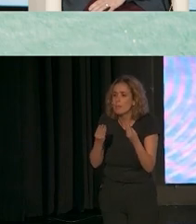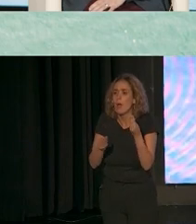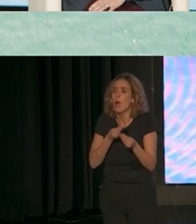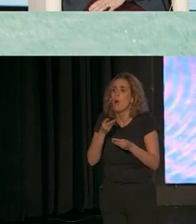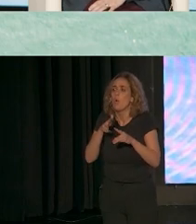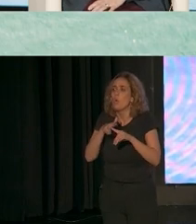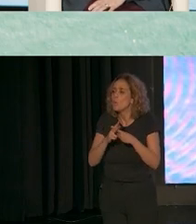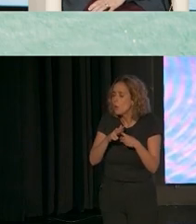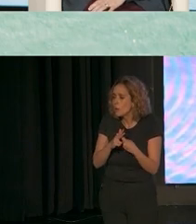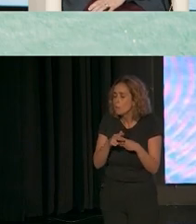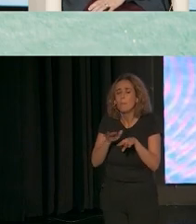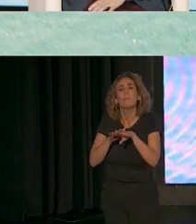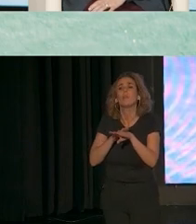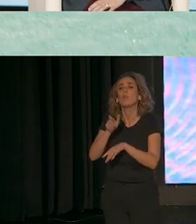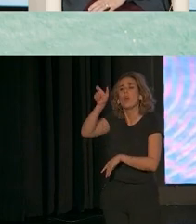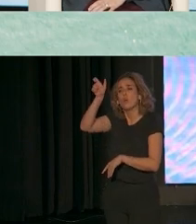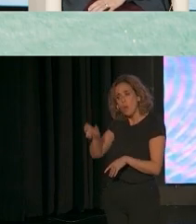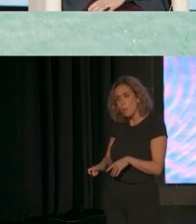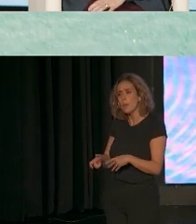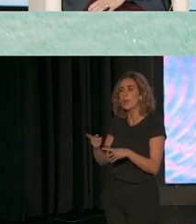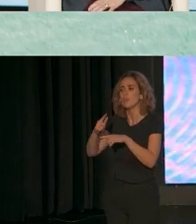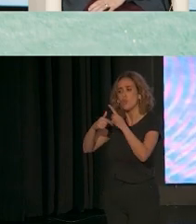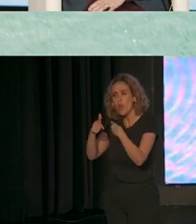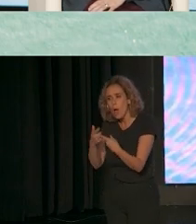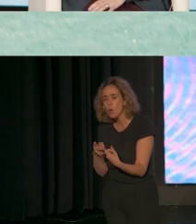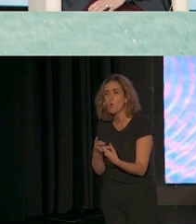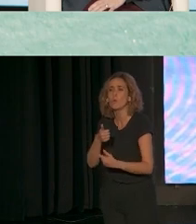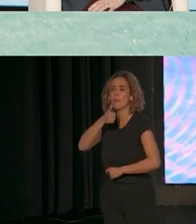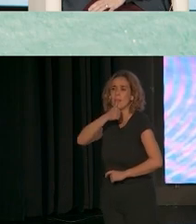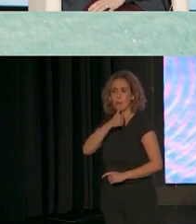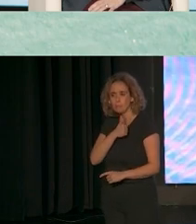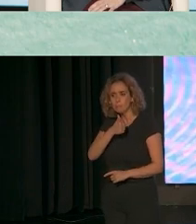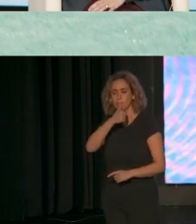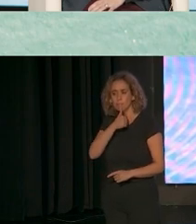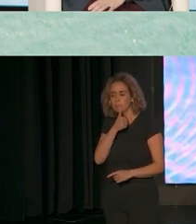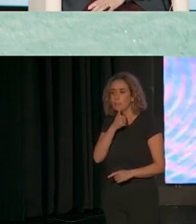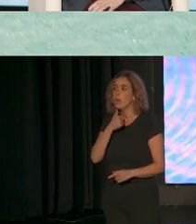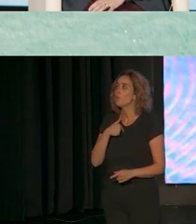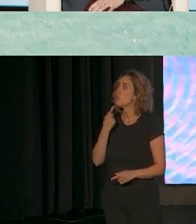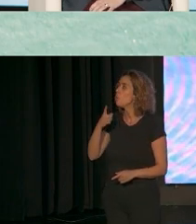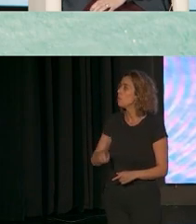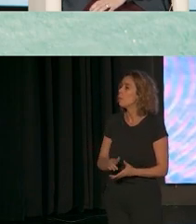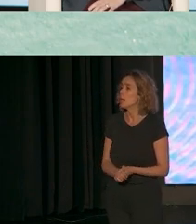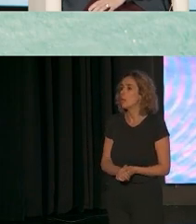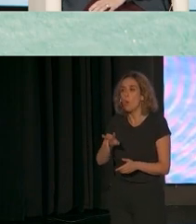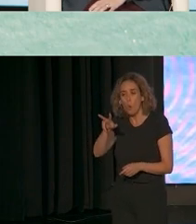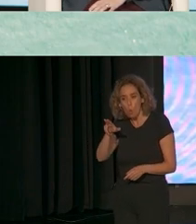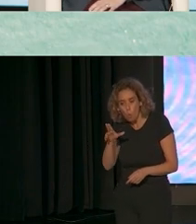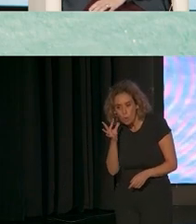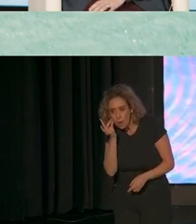una herramienta, en una persona con una familia resiliente. Tengo también una hermana,